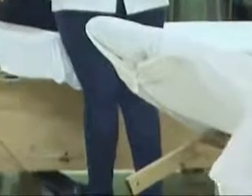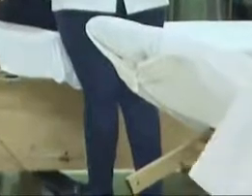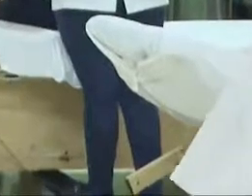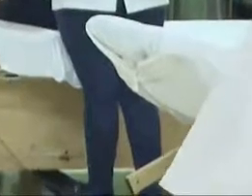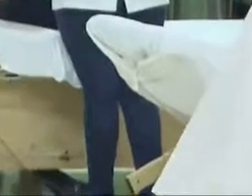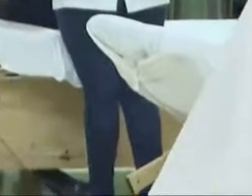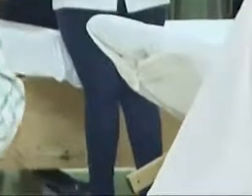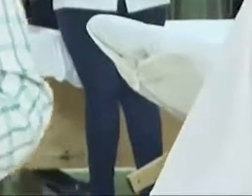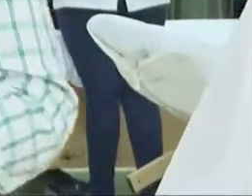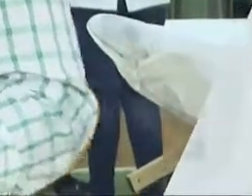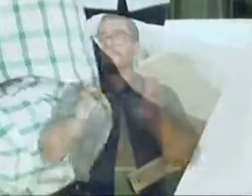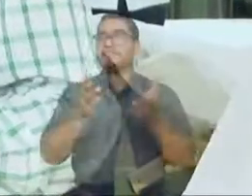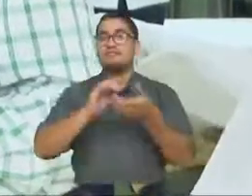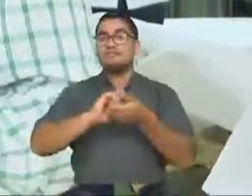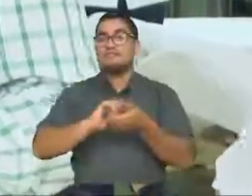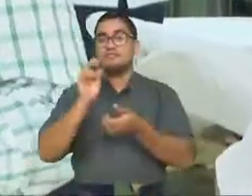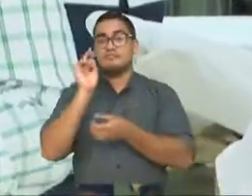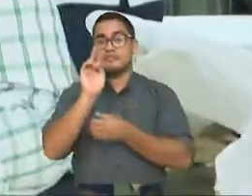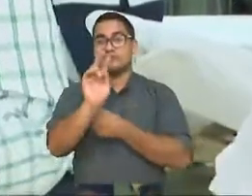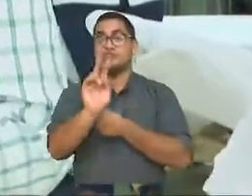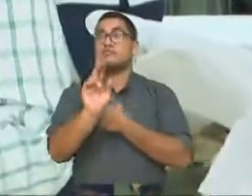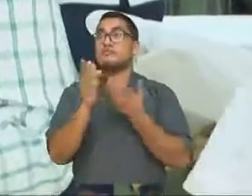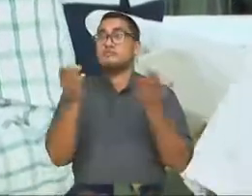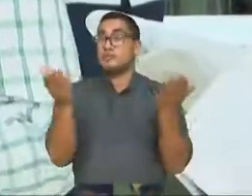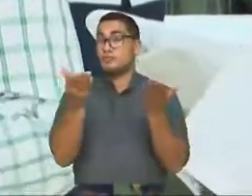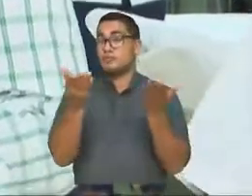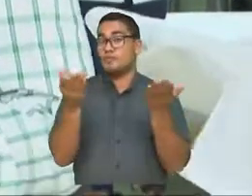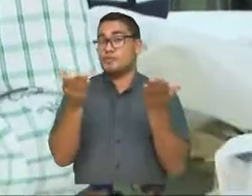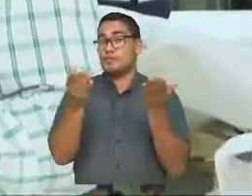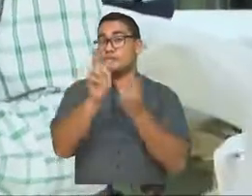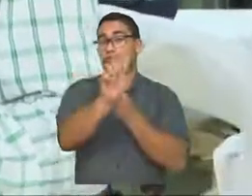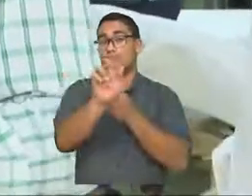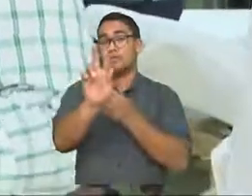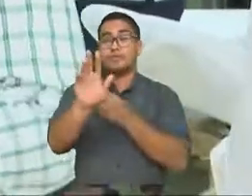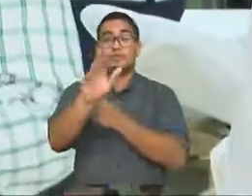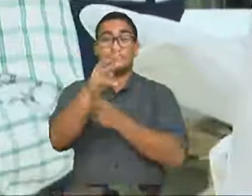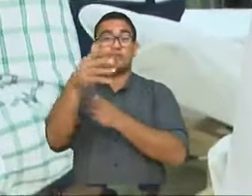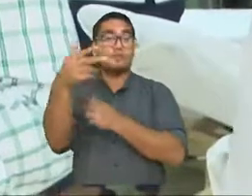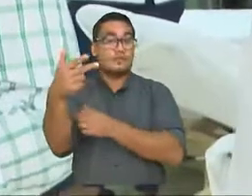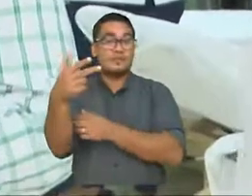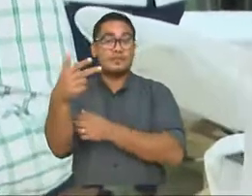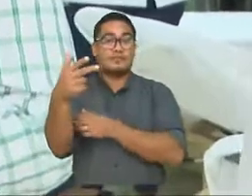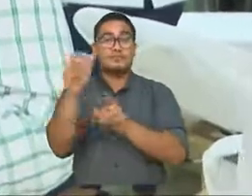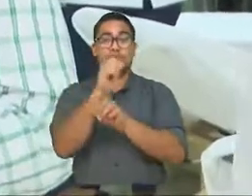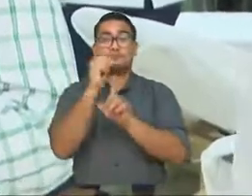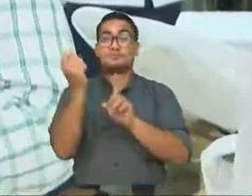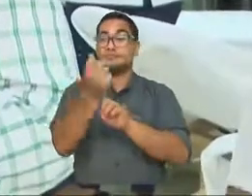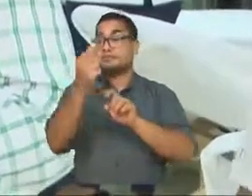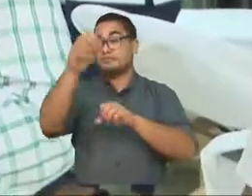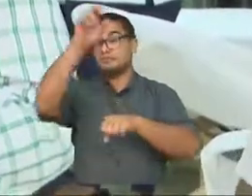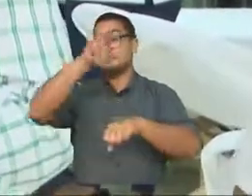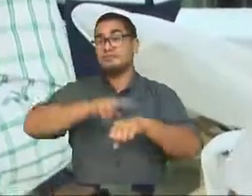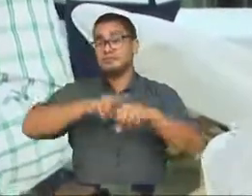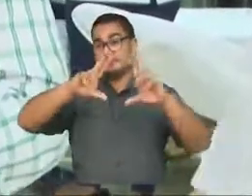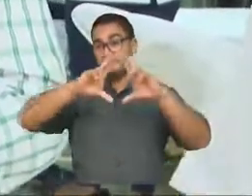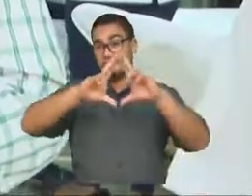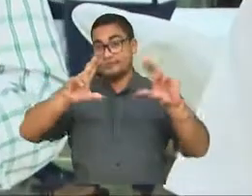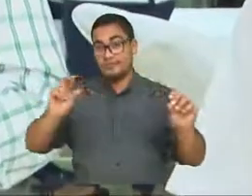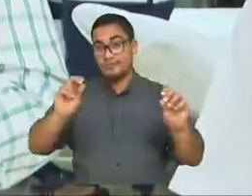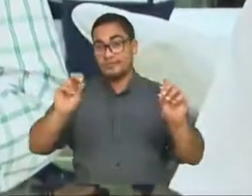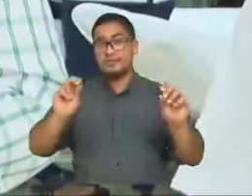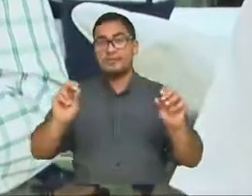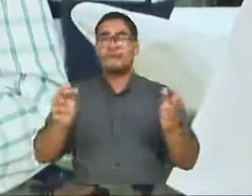Excelente tarde, amigos que nos sintonizan a esta hora a través del canal 98, el canal parlamentario, el canal de la Asamblea